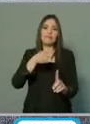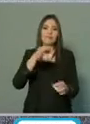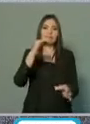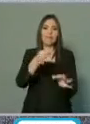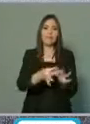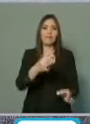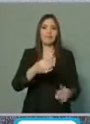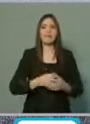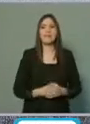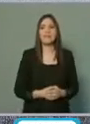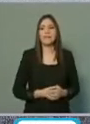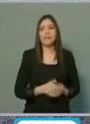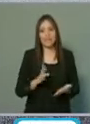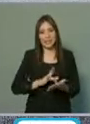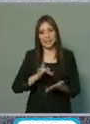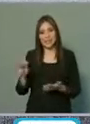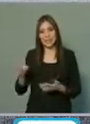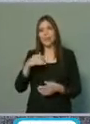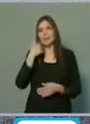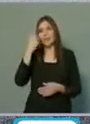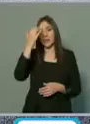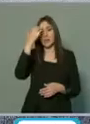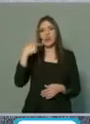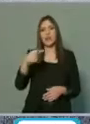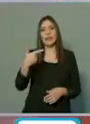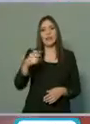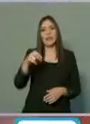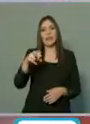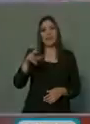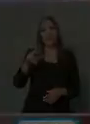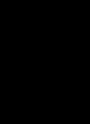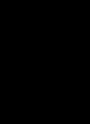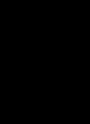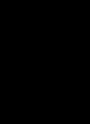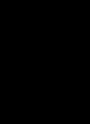a ustedes y pues los invitamos a conocernos ahí en Generation México. Claro que sí, muchas gracias.